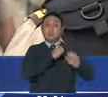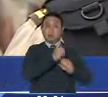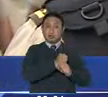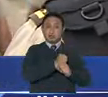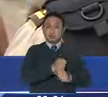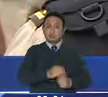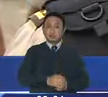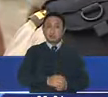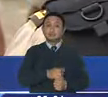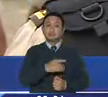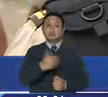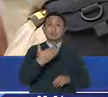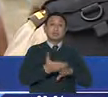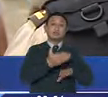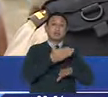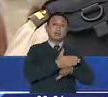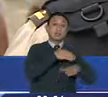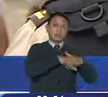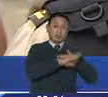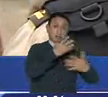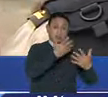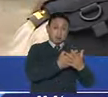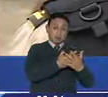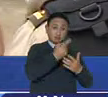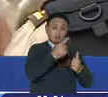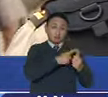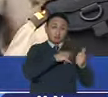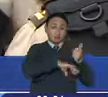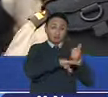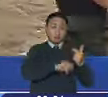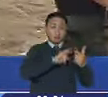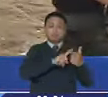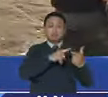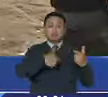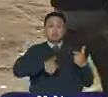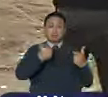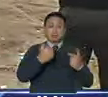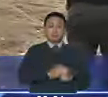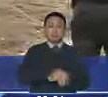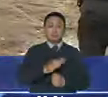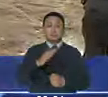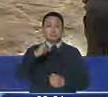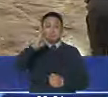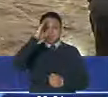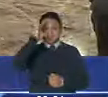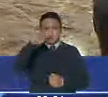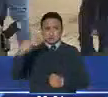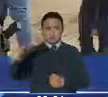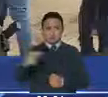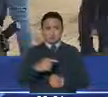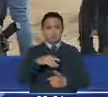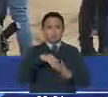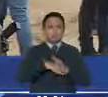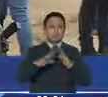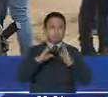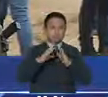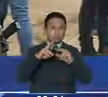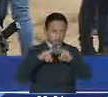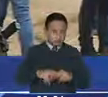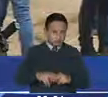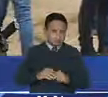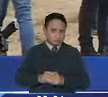que tiene 2 antecedentes, uno por robo y uno por tenencia. Aquel policía realizaba verificaciones en un domicilio para